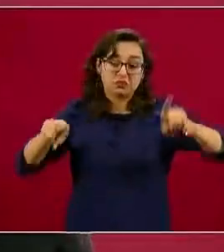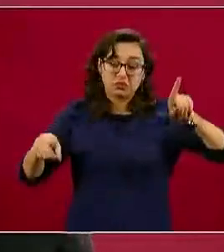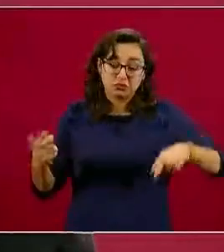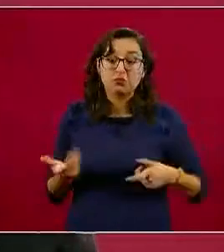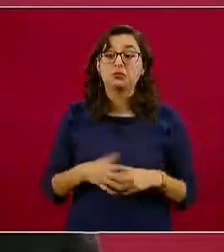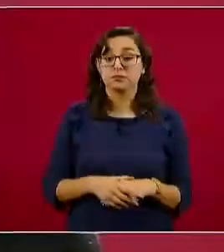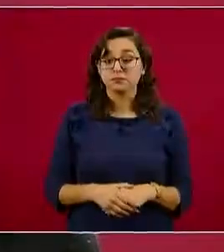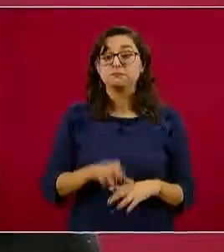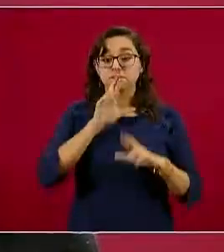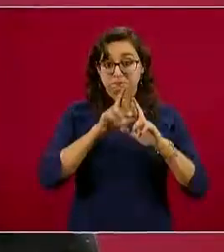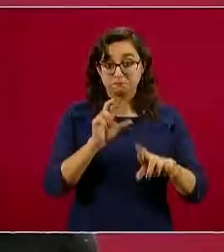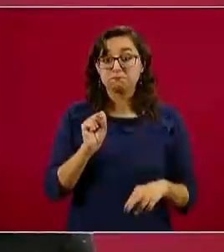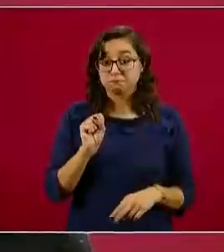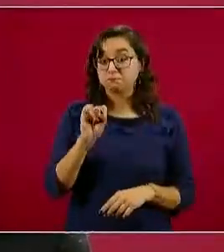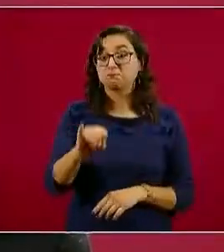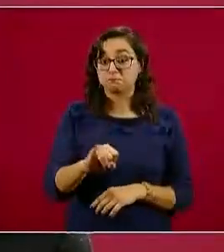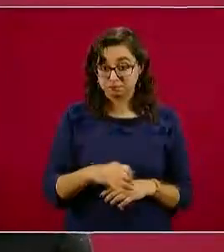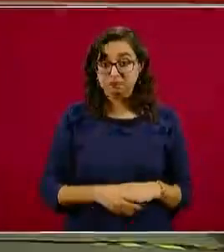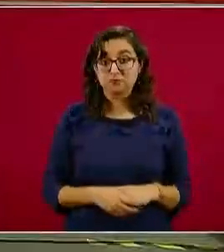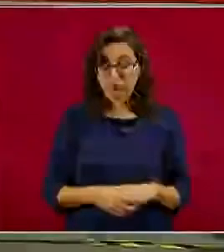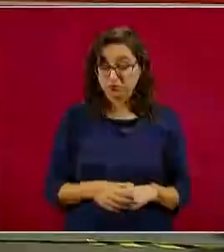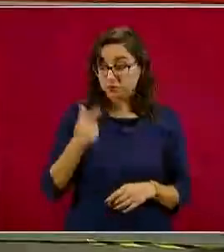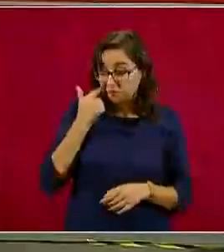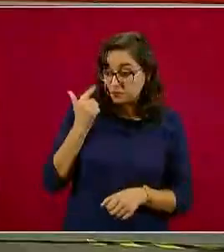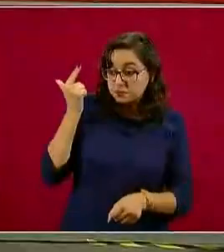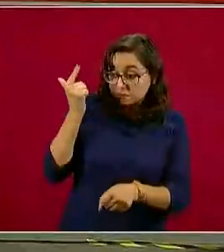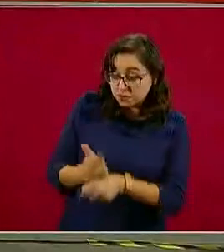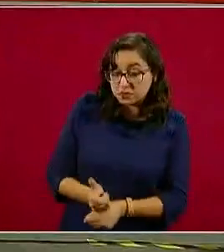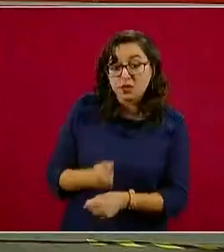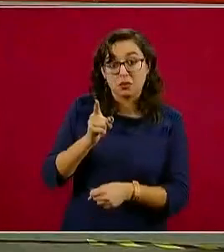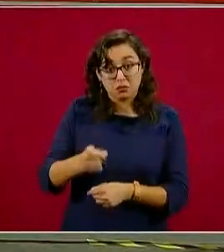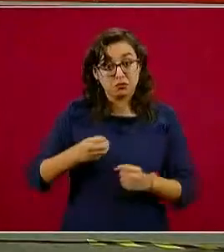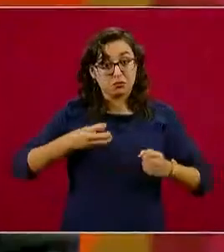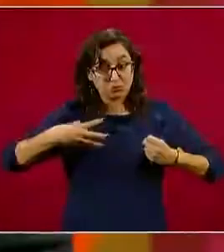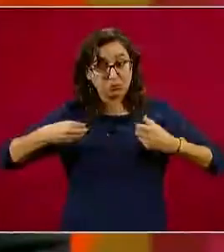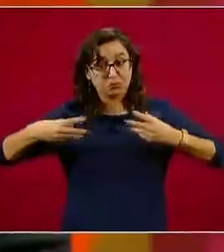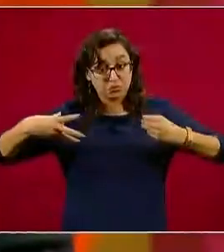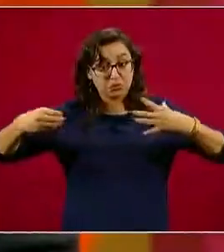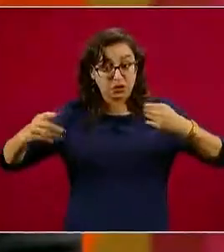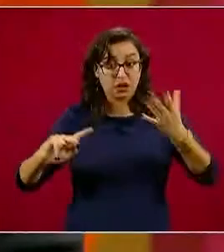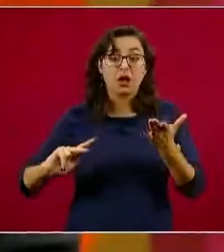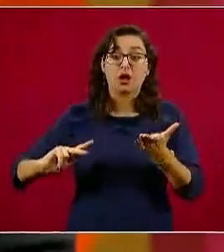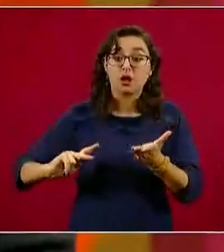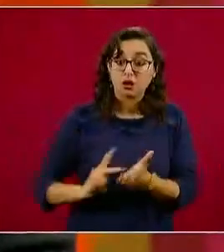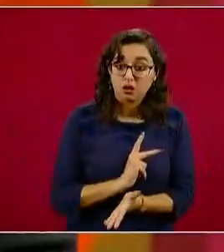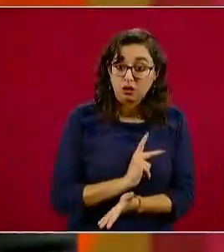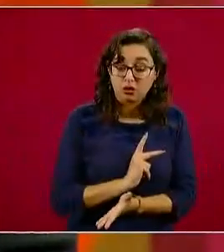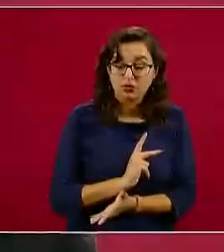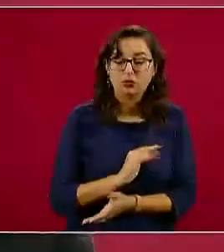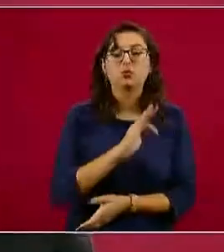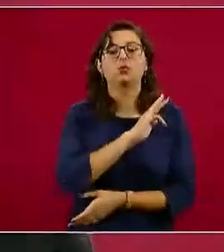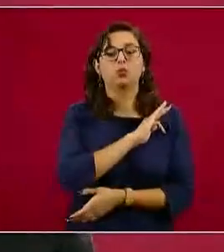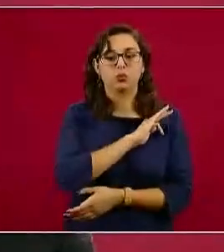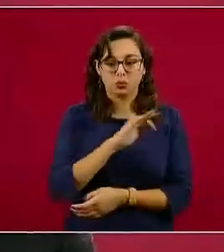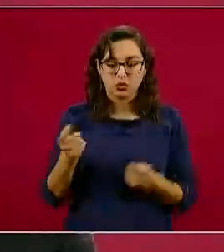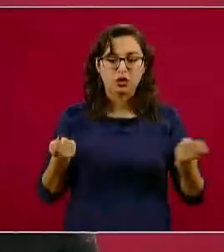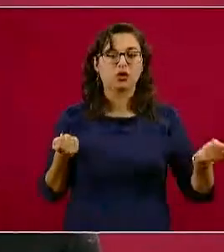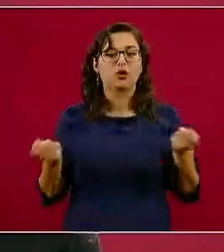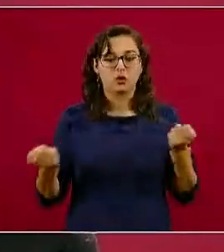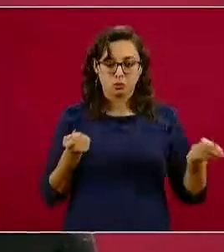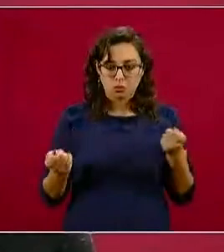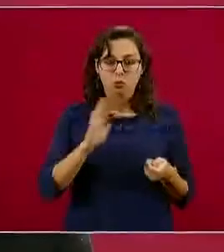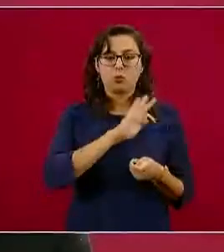respuesta es sí, efectivamente estos son signos tempranos de un repunte, de un rebrote, que todavía podemos atenuar,